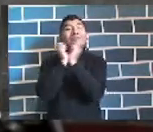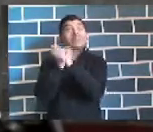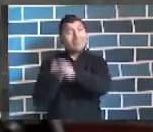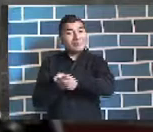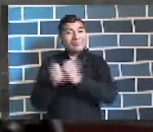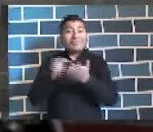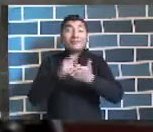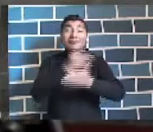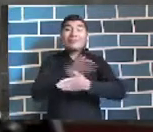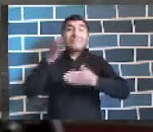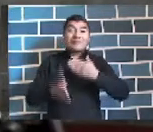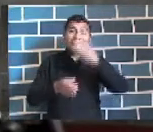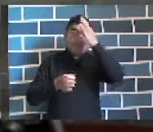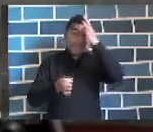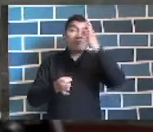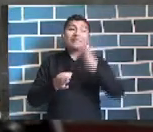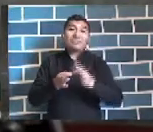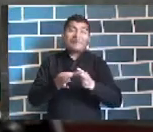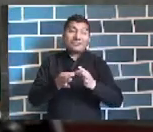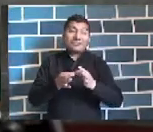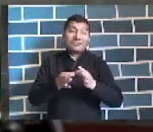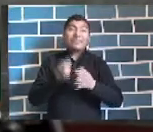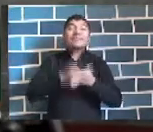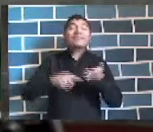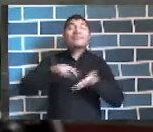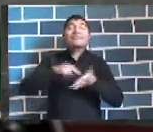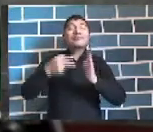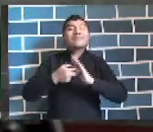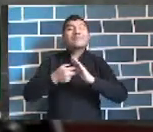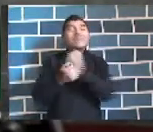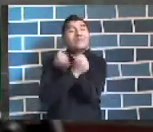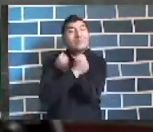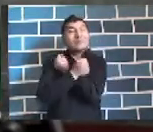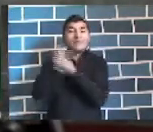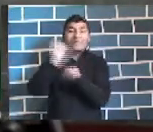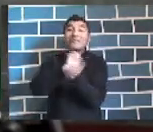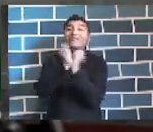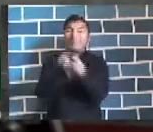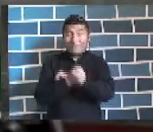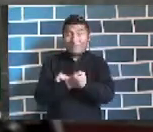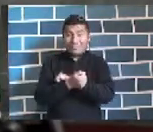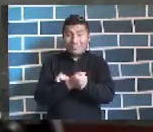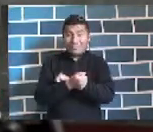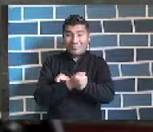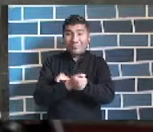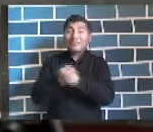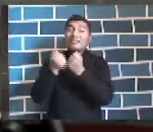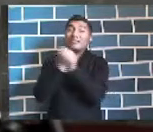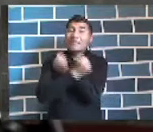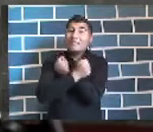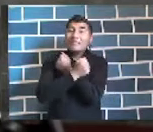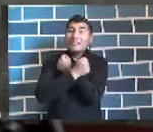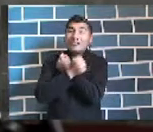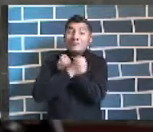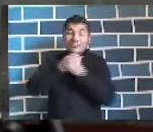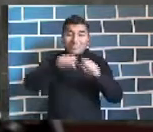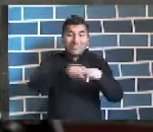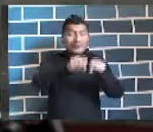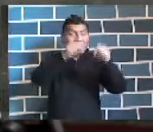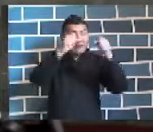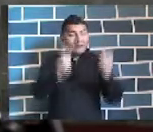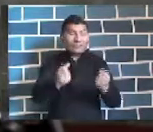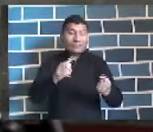ahí termina la fe. ¿Qué significa que el amor transforma? Que el amor rompe el